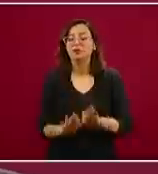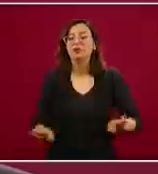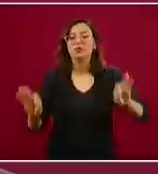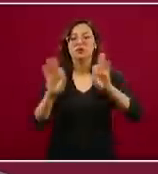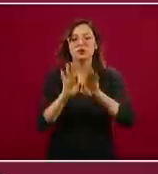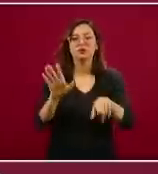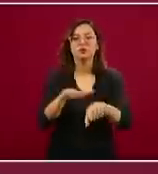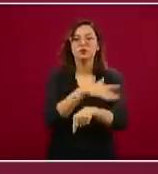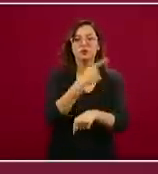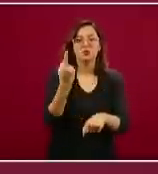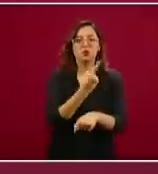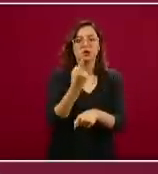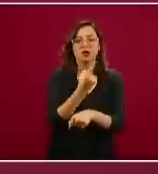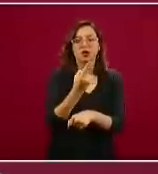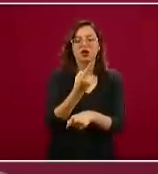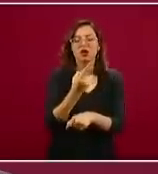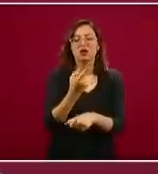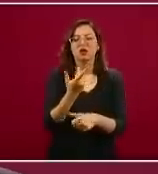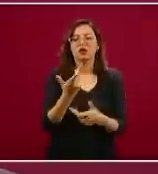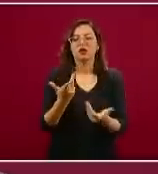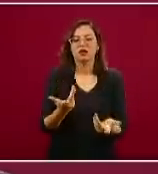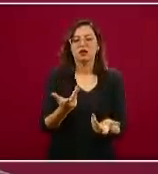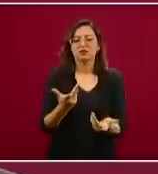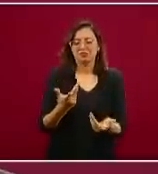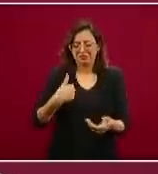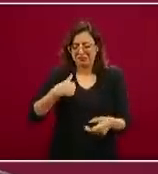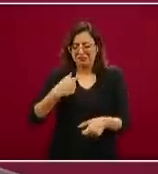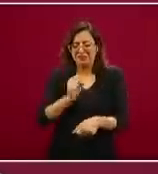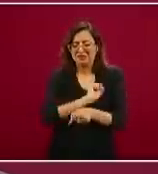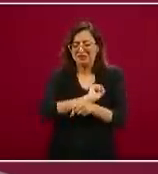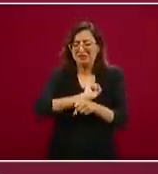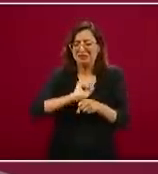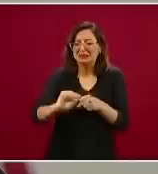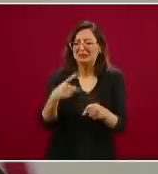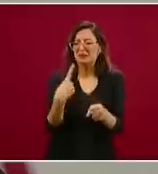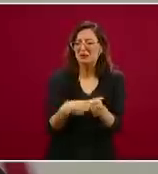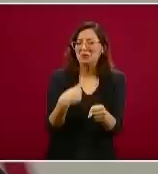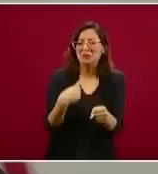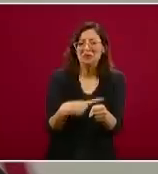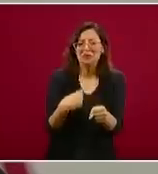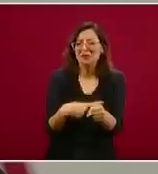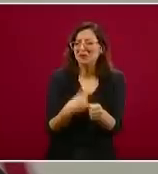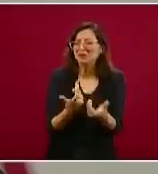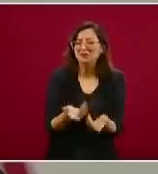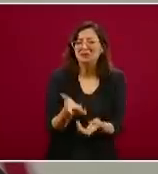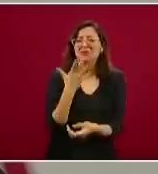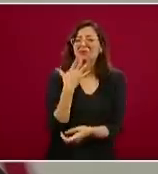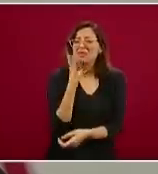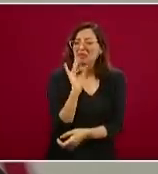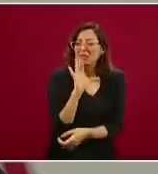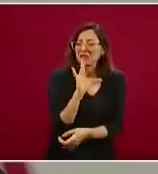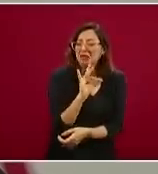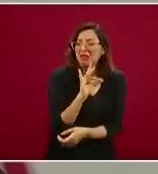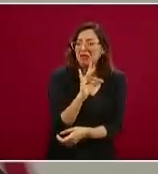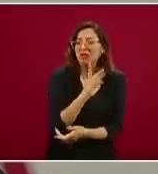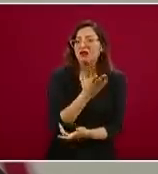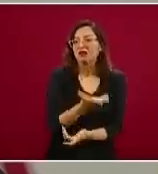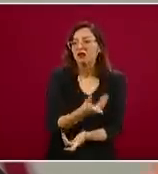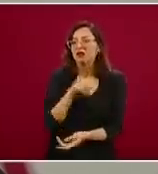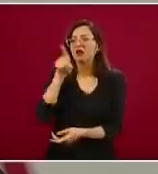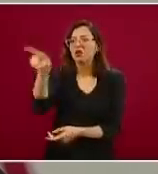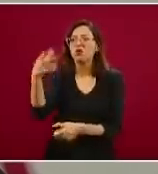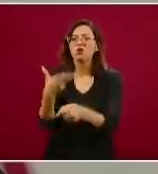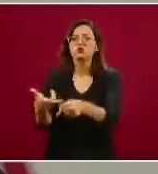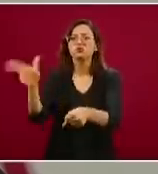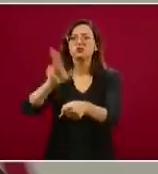no asistan a atención médica para una enfermedad leve con bajo riesgo de complicarse, ayudan a que no se